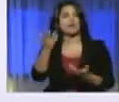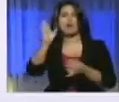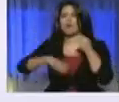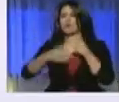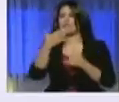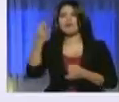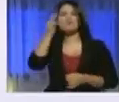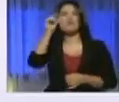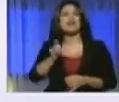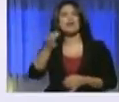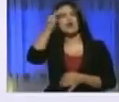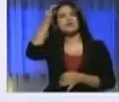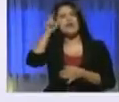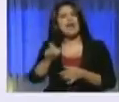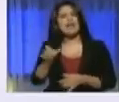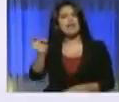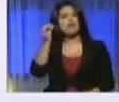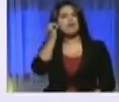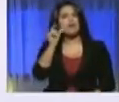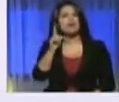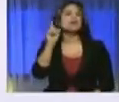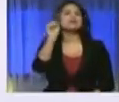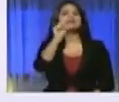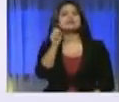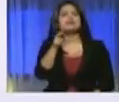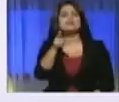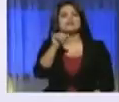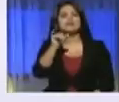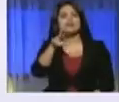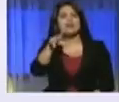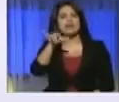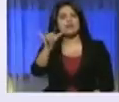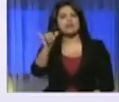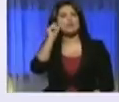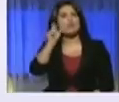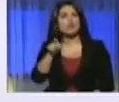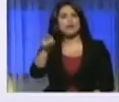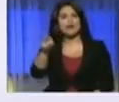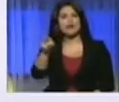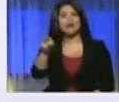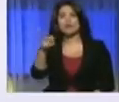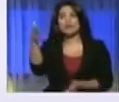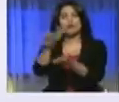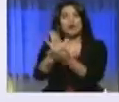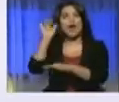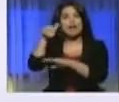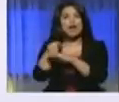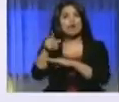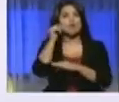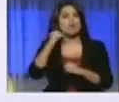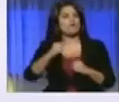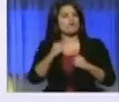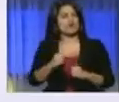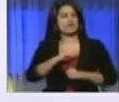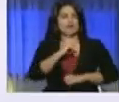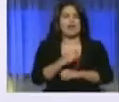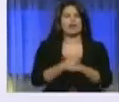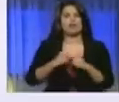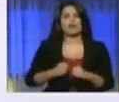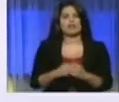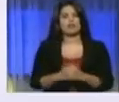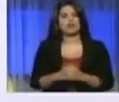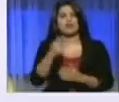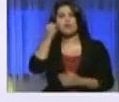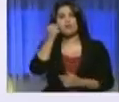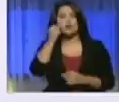concejal Shirley Aguilera, en el estado de Aragua, valiente mujer, luchadora. Entraron unos